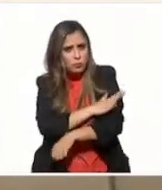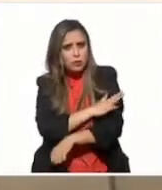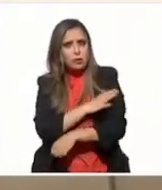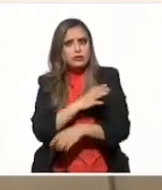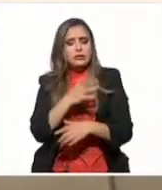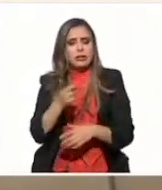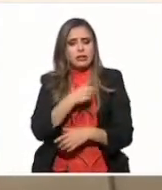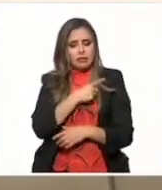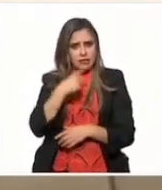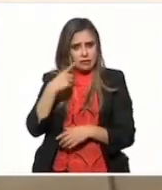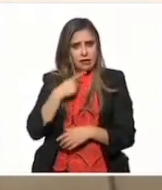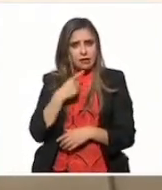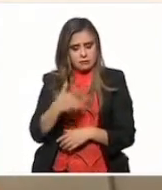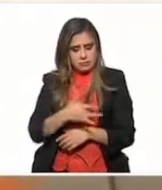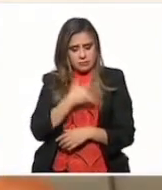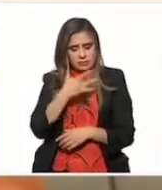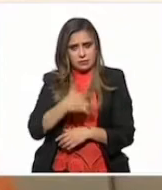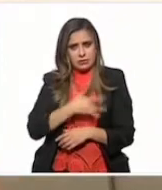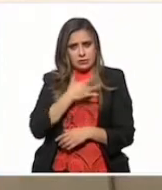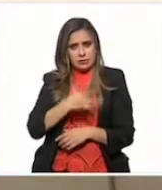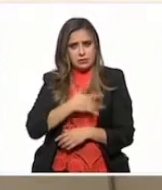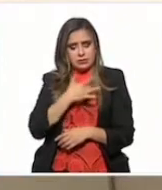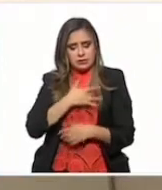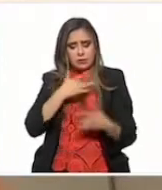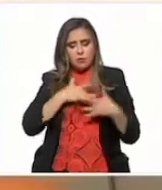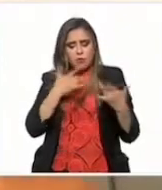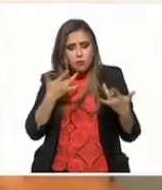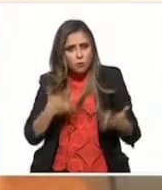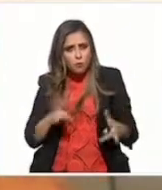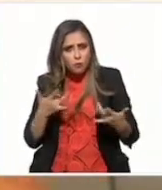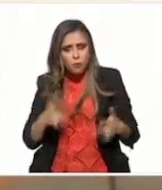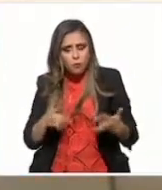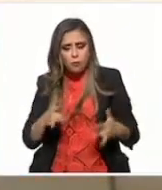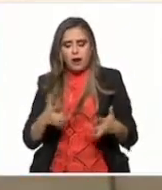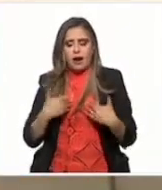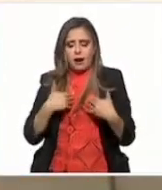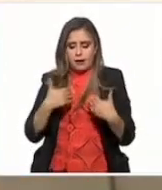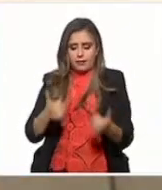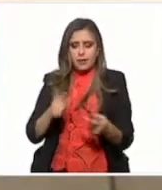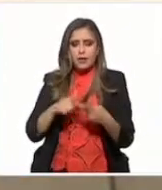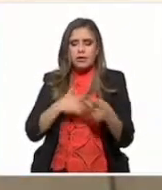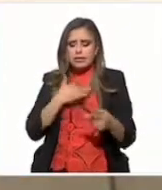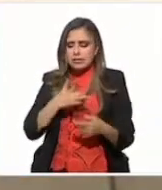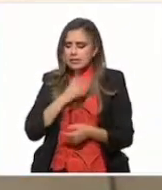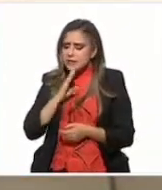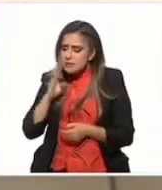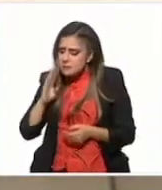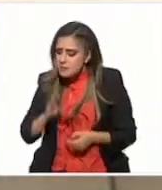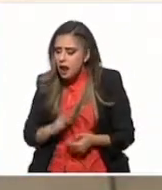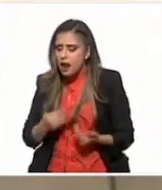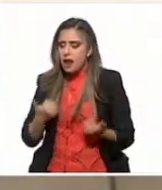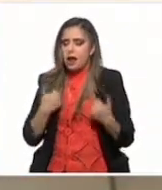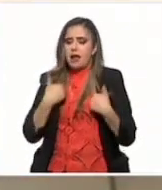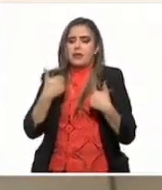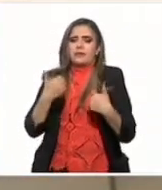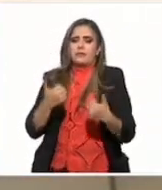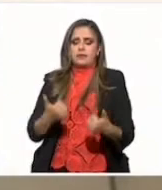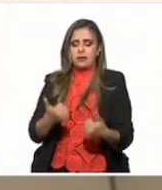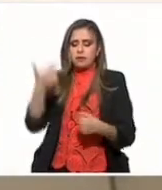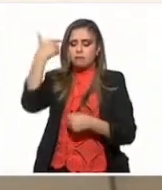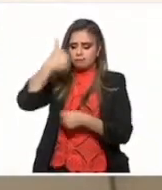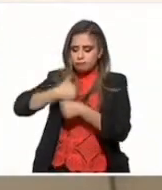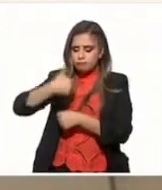también nuestro dolor nuestra insatisfacción y que cuando lo respetamos ya